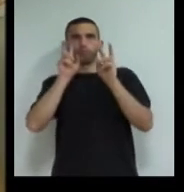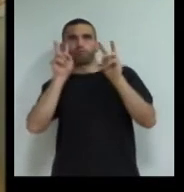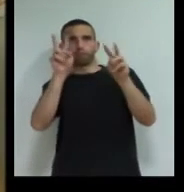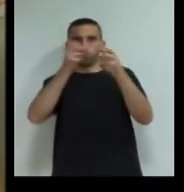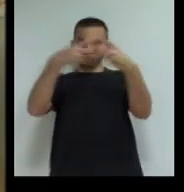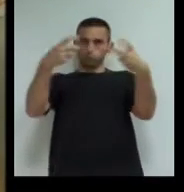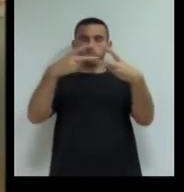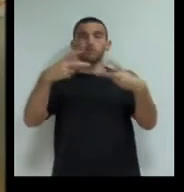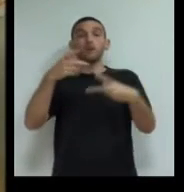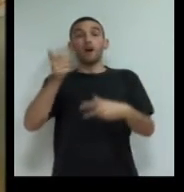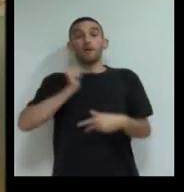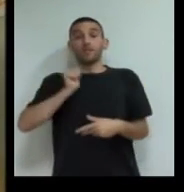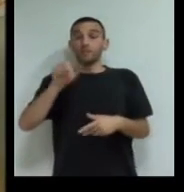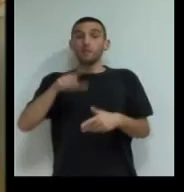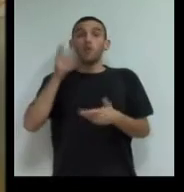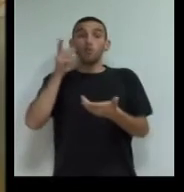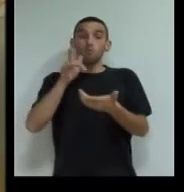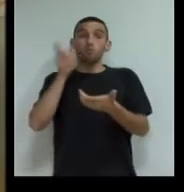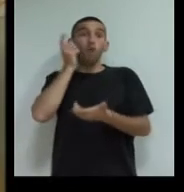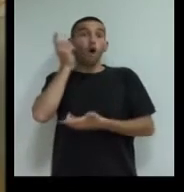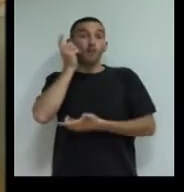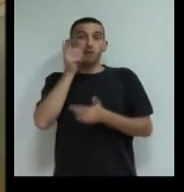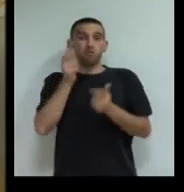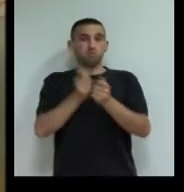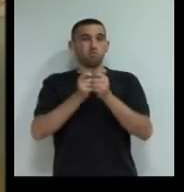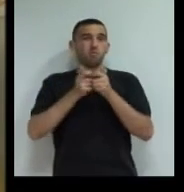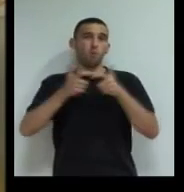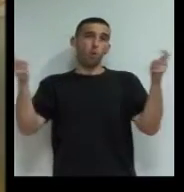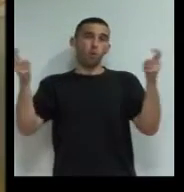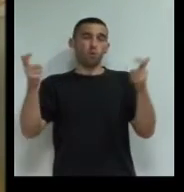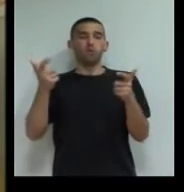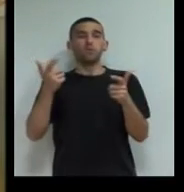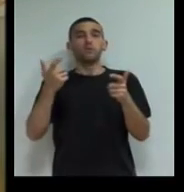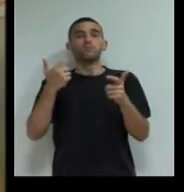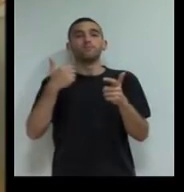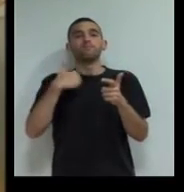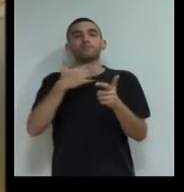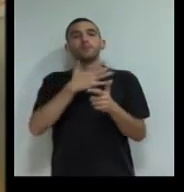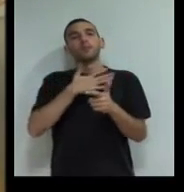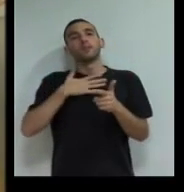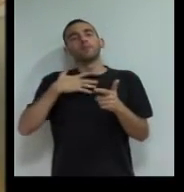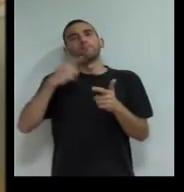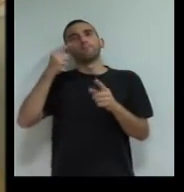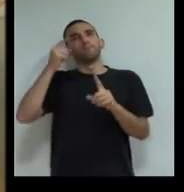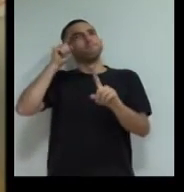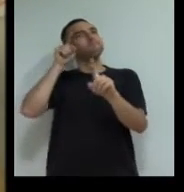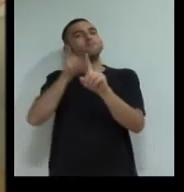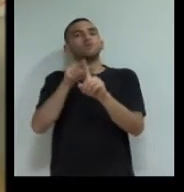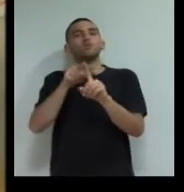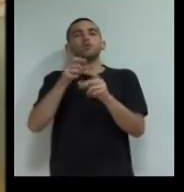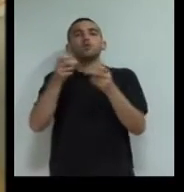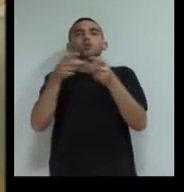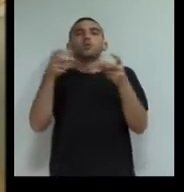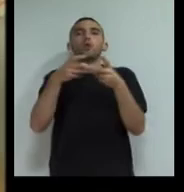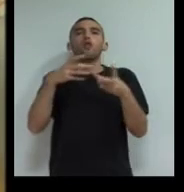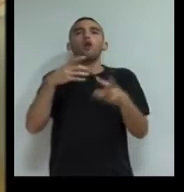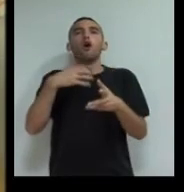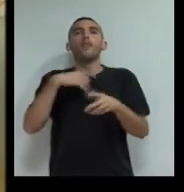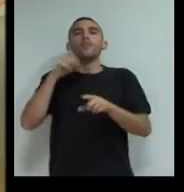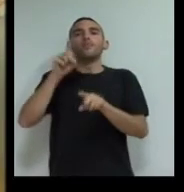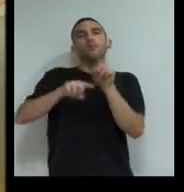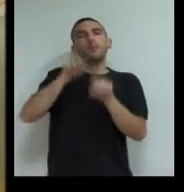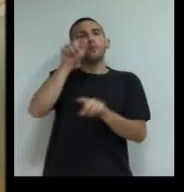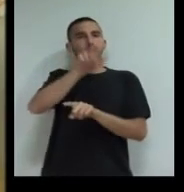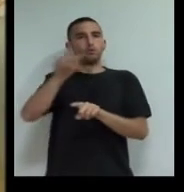boom de las aplicaciones móviles, bueno, pues queremos tender a que el subtitulado sea cerrado, pues oye, también el objetivo es un poco